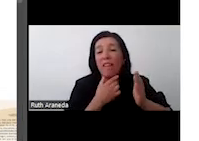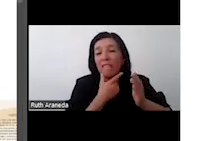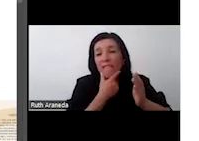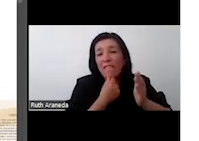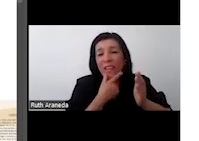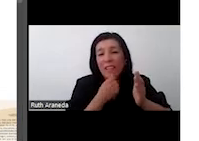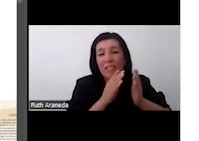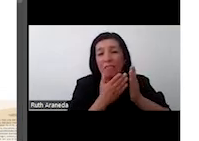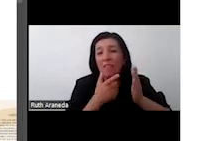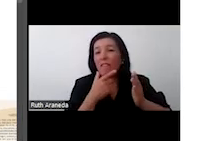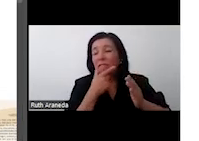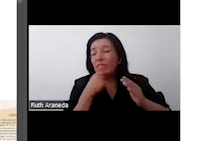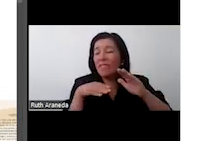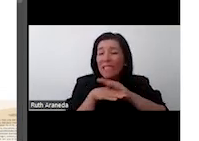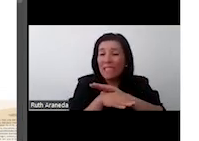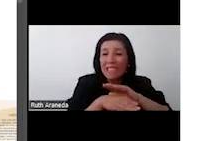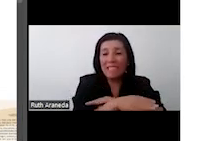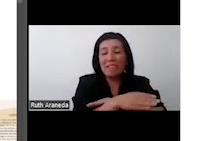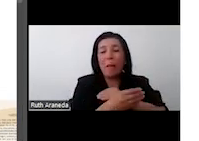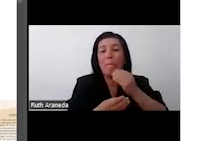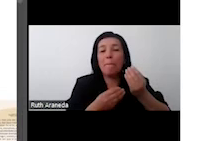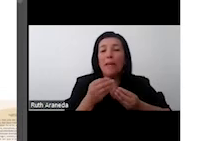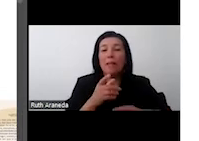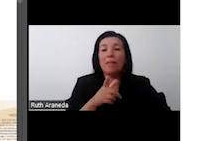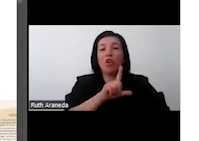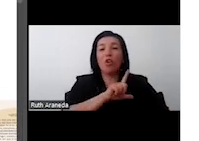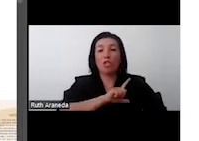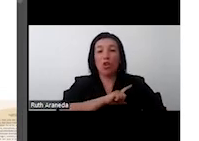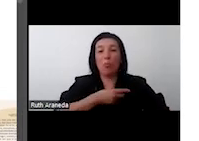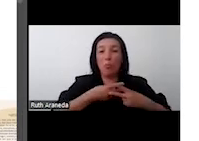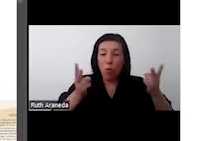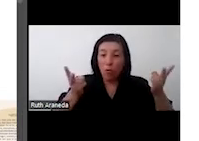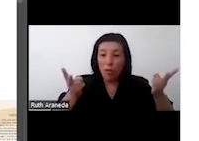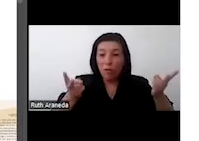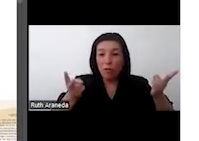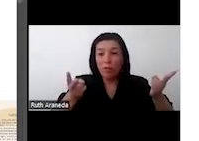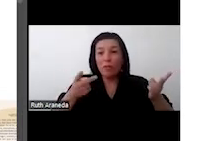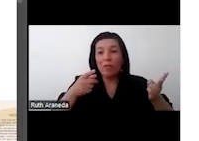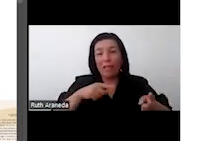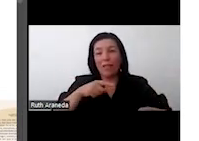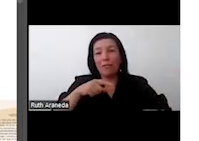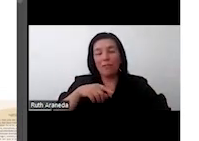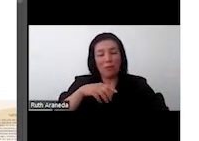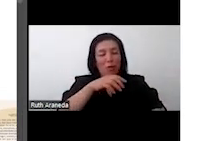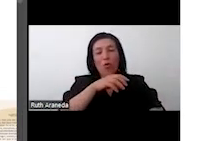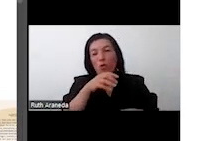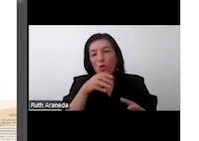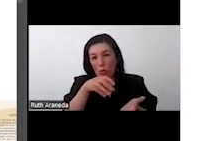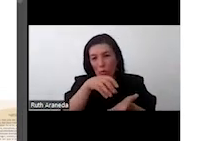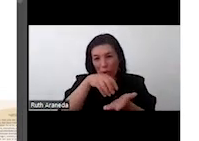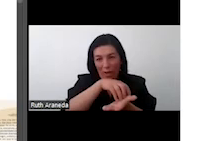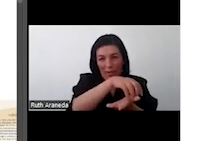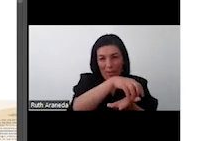formato asequible para los liceos públicos, como les comentaba, de estas comunas,